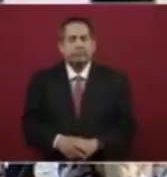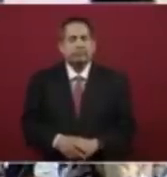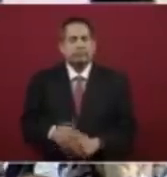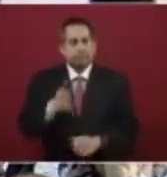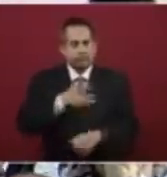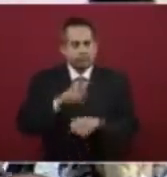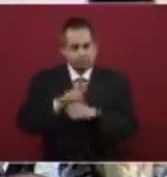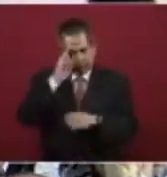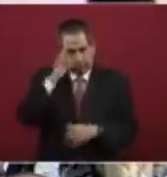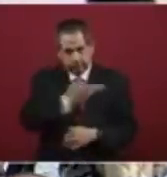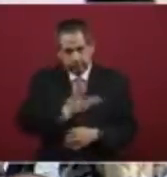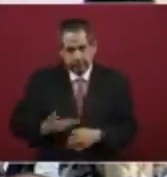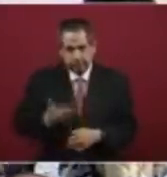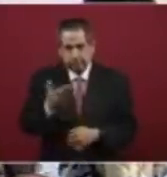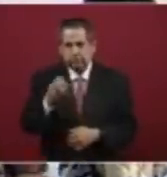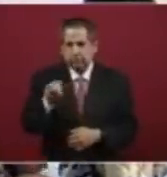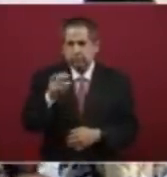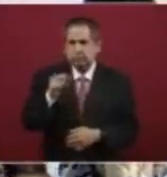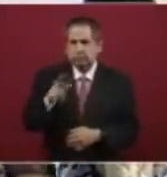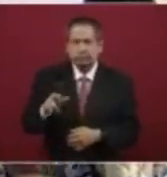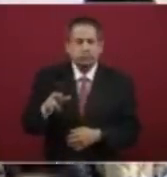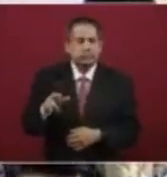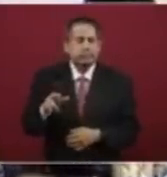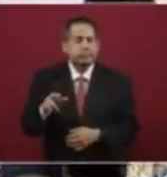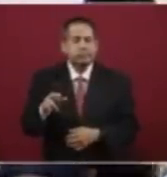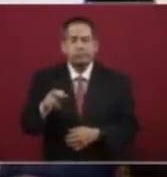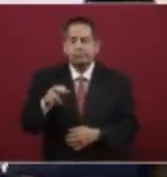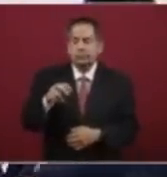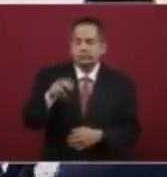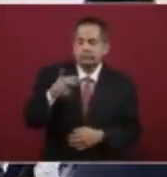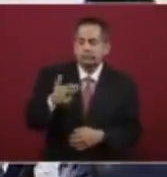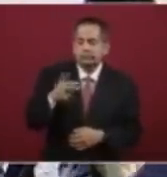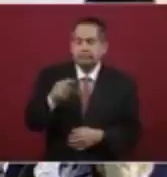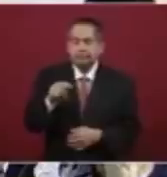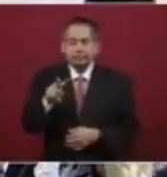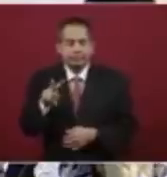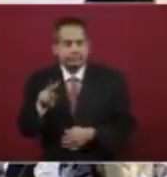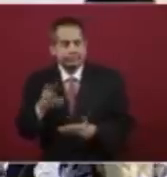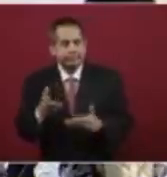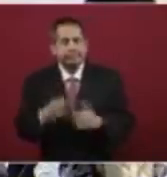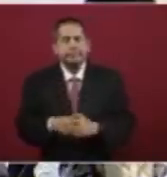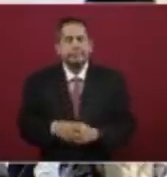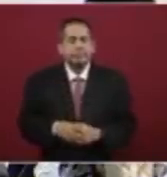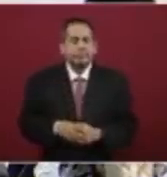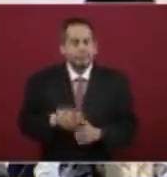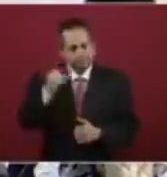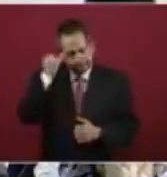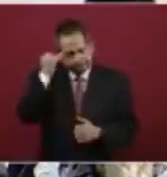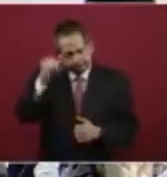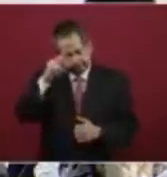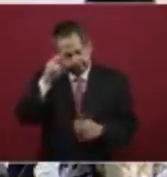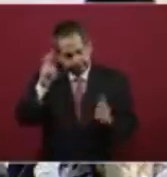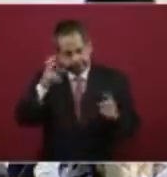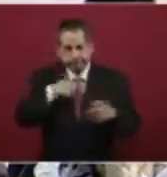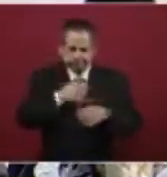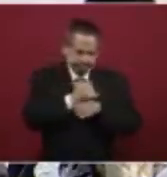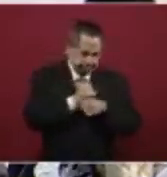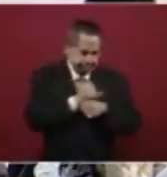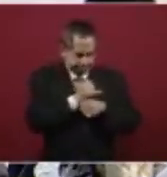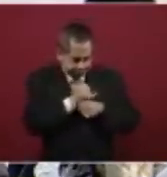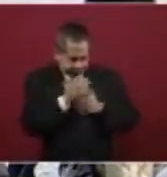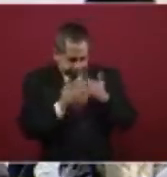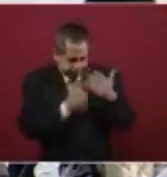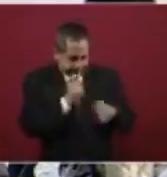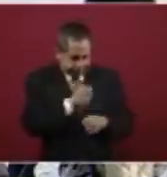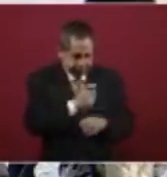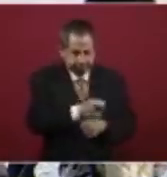Buenos días, señor presidente. Omar Caballero, de Noticieros HOTV. Vengo planteando un tema que hemos estado investigando.